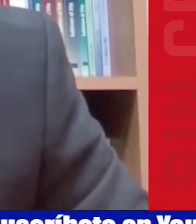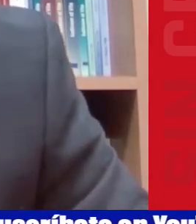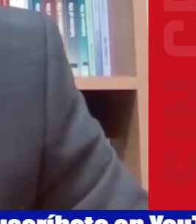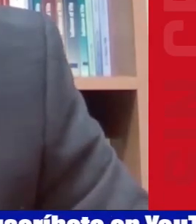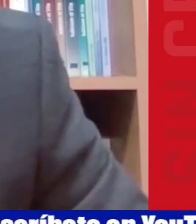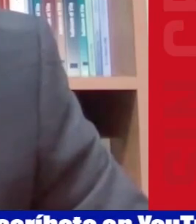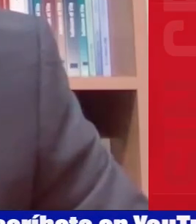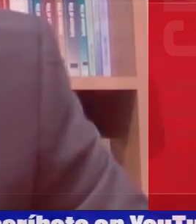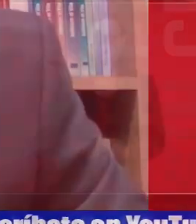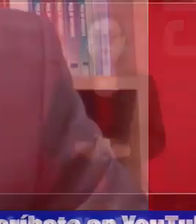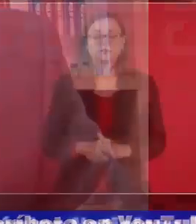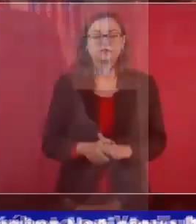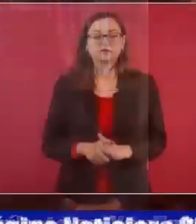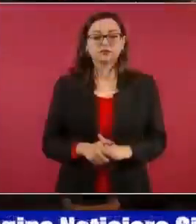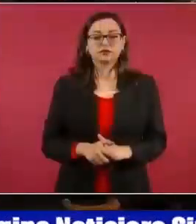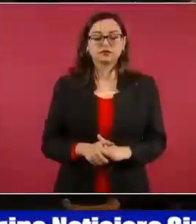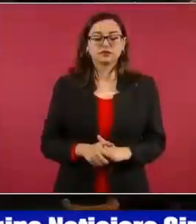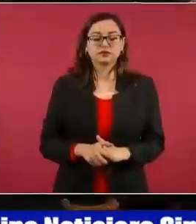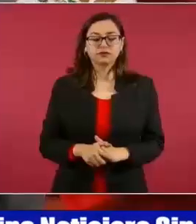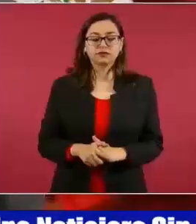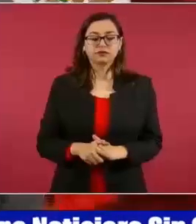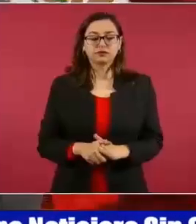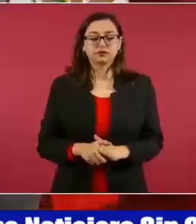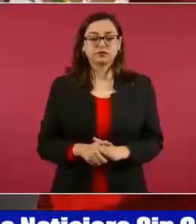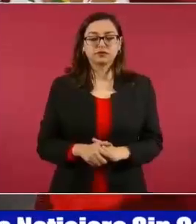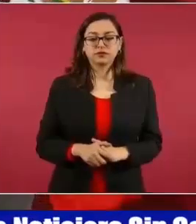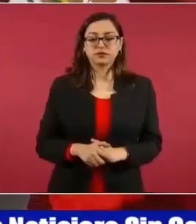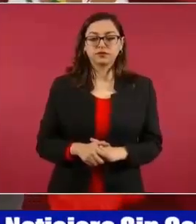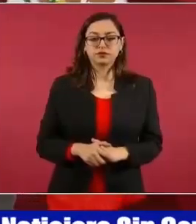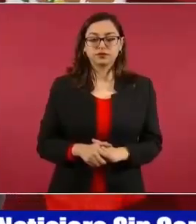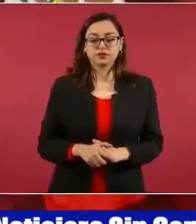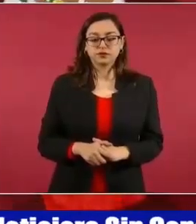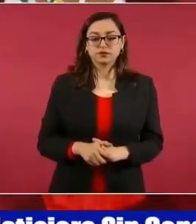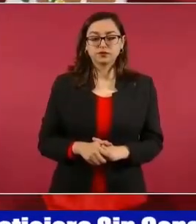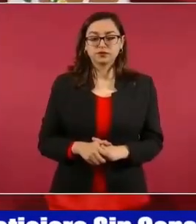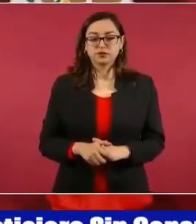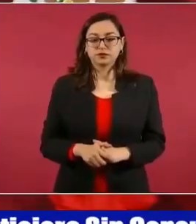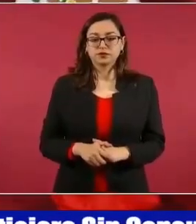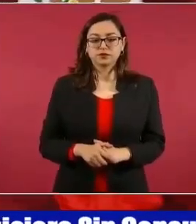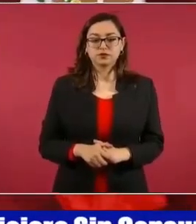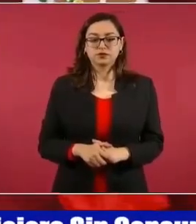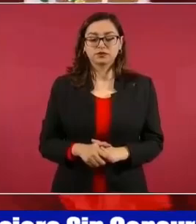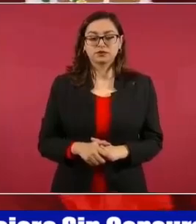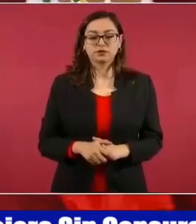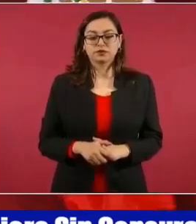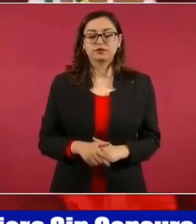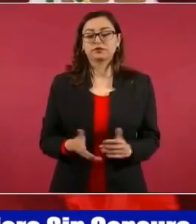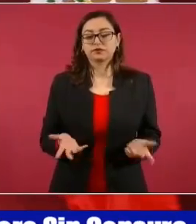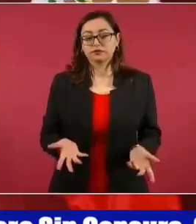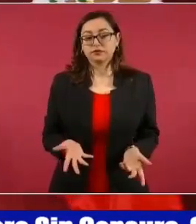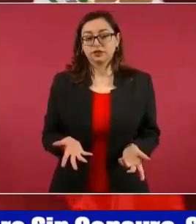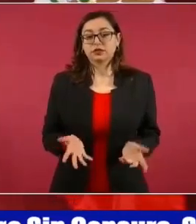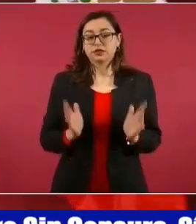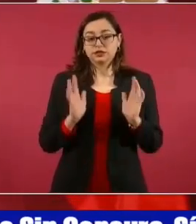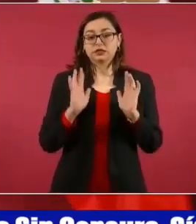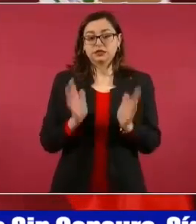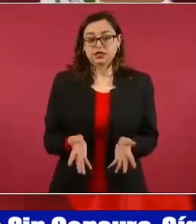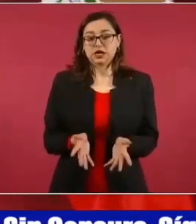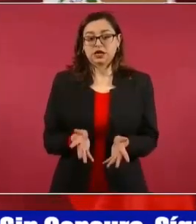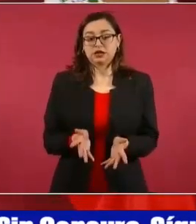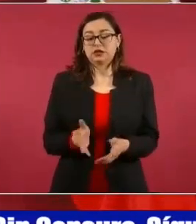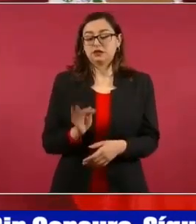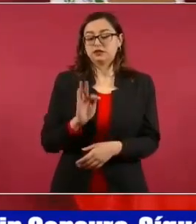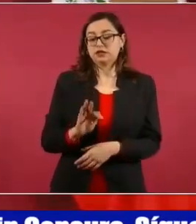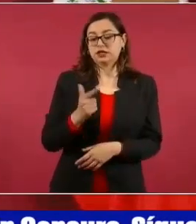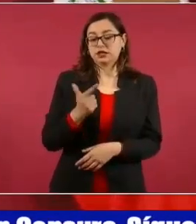hacia dónde van la solución de los problemas que le están planteando en la agenda nacional y que tiene la agenda de todo. Eso no era